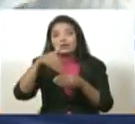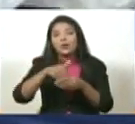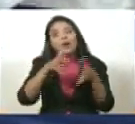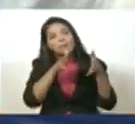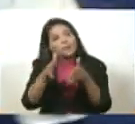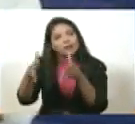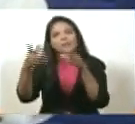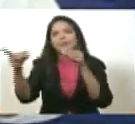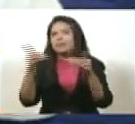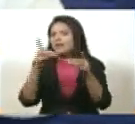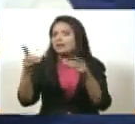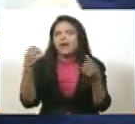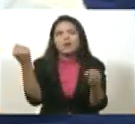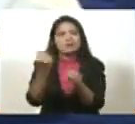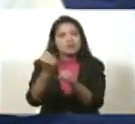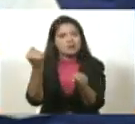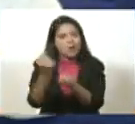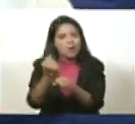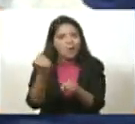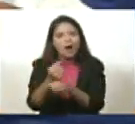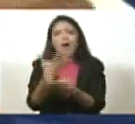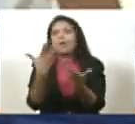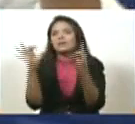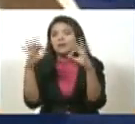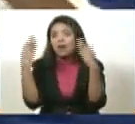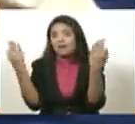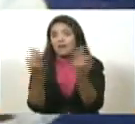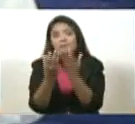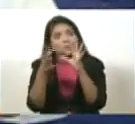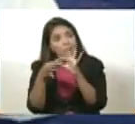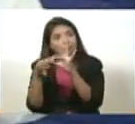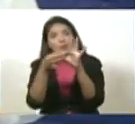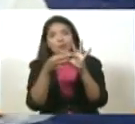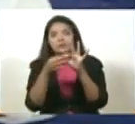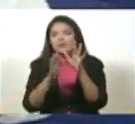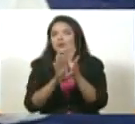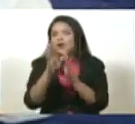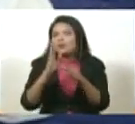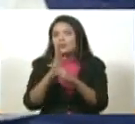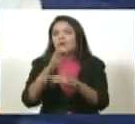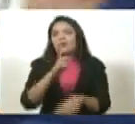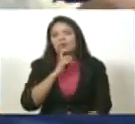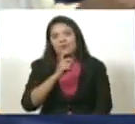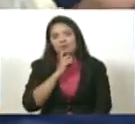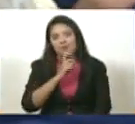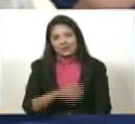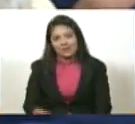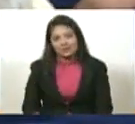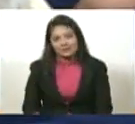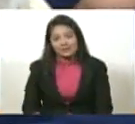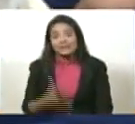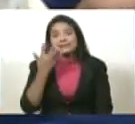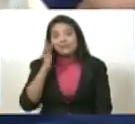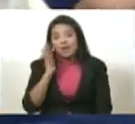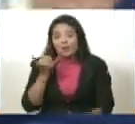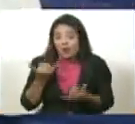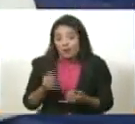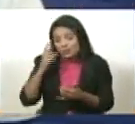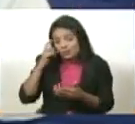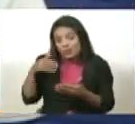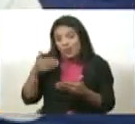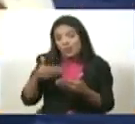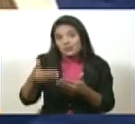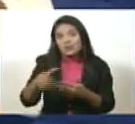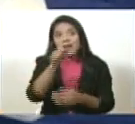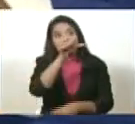camino del diálogo, del trabajo, de la familia unida que supera cualquier dificultad. Consideramos que en estos días, en esta